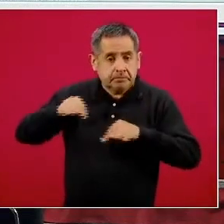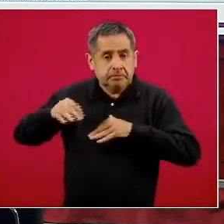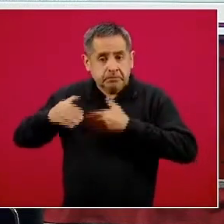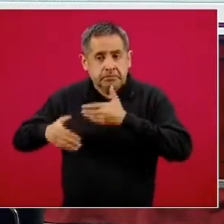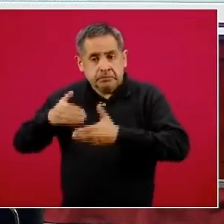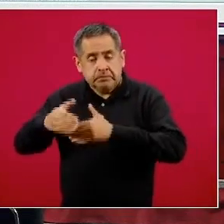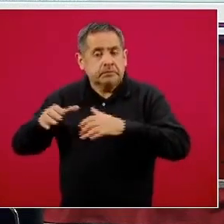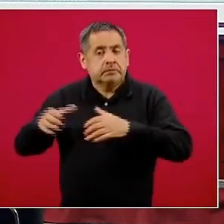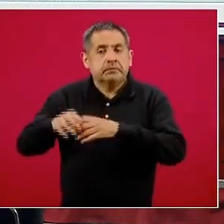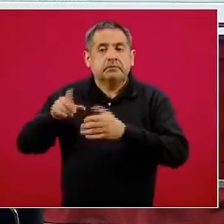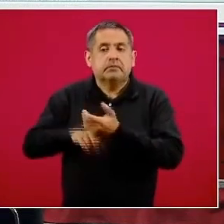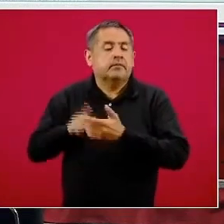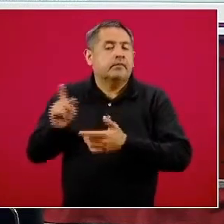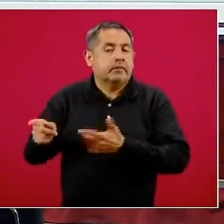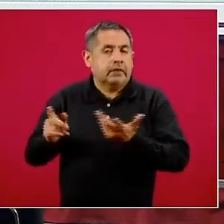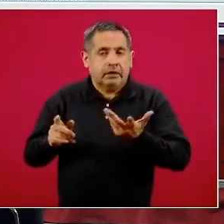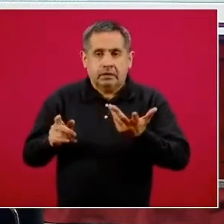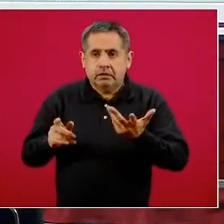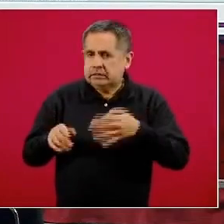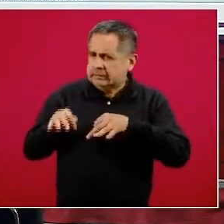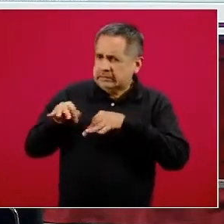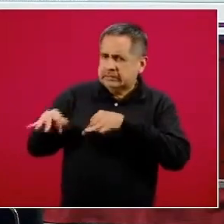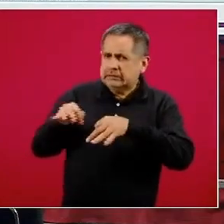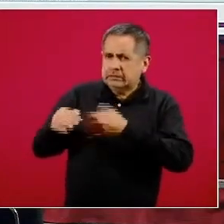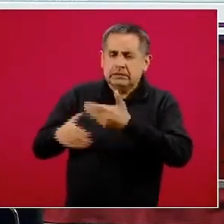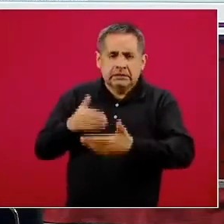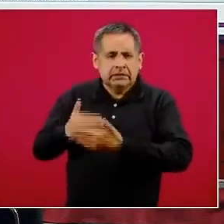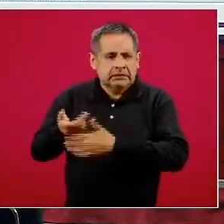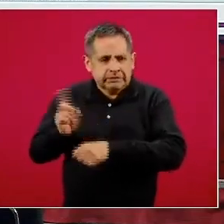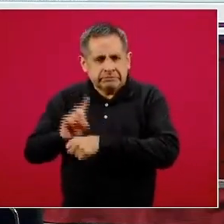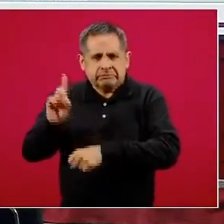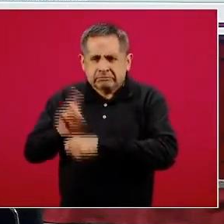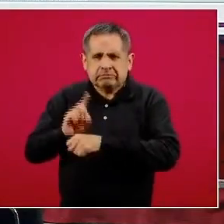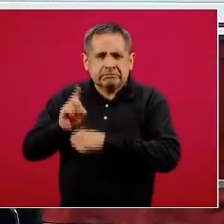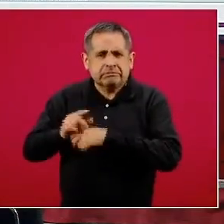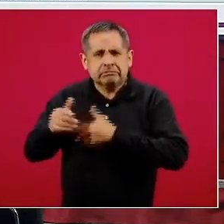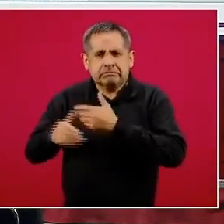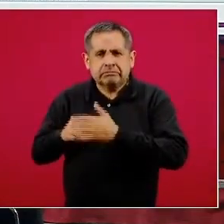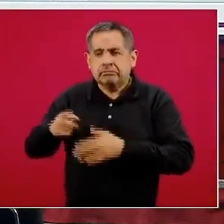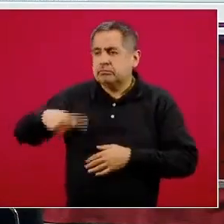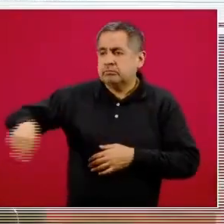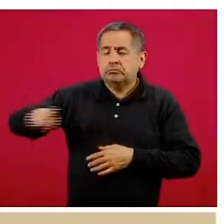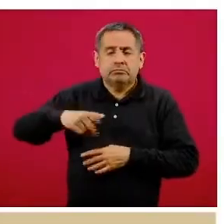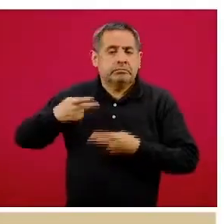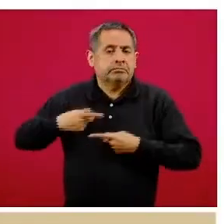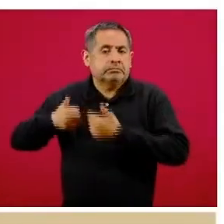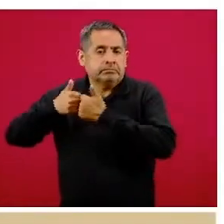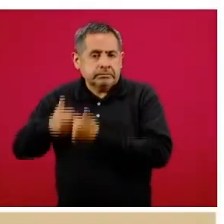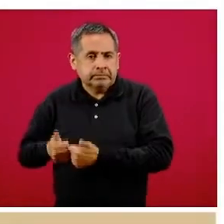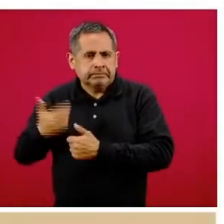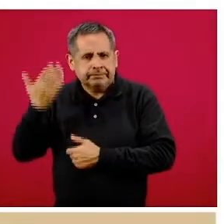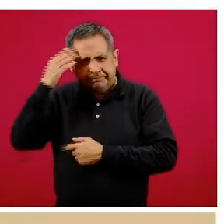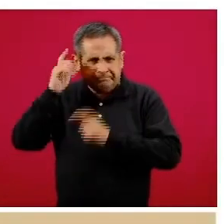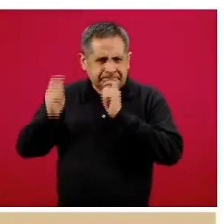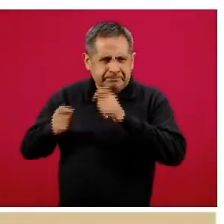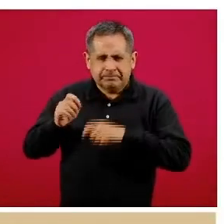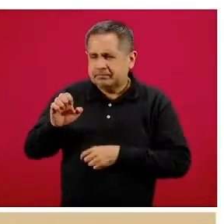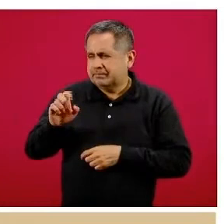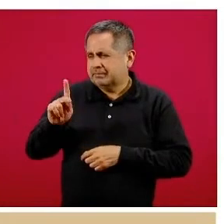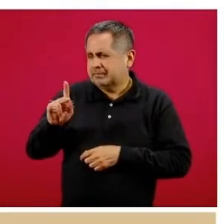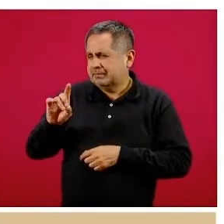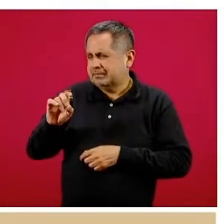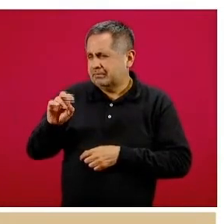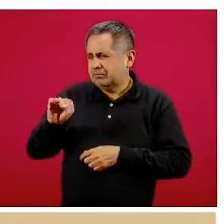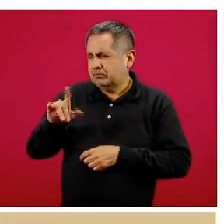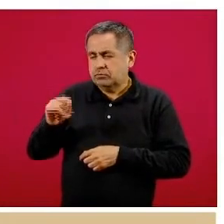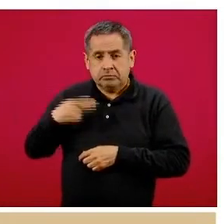de inteligencia, el trabajo constante y permanente de la residencia en epidemiología, y de que